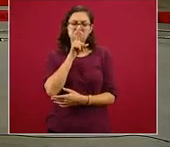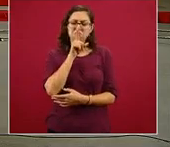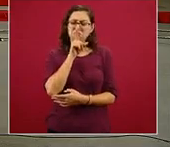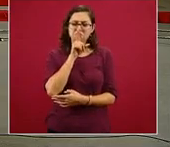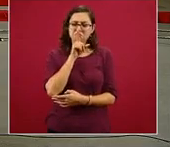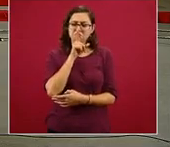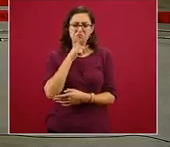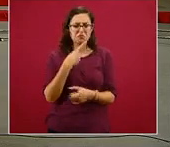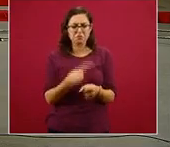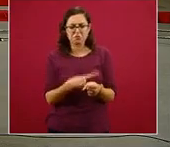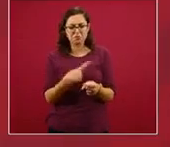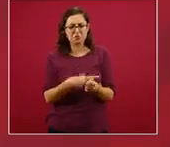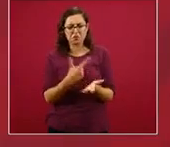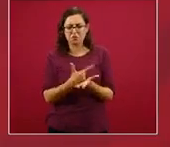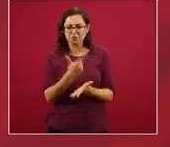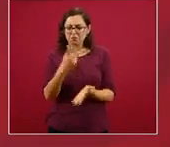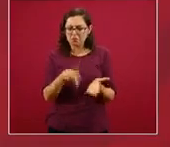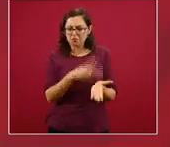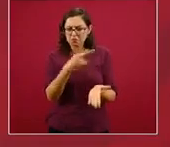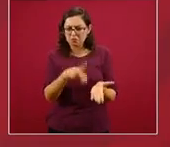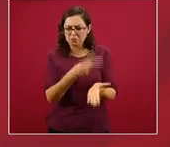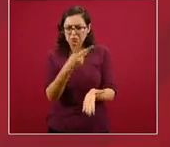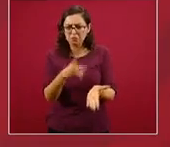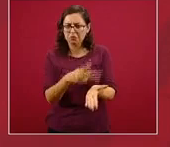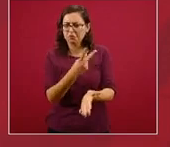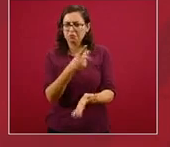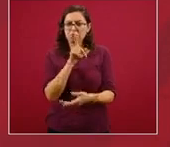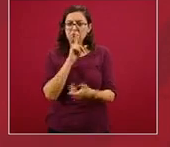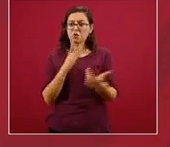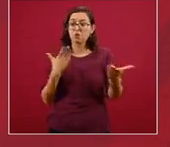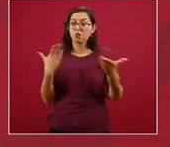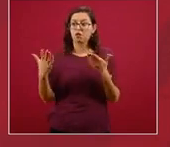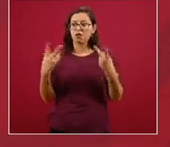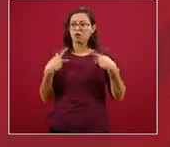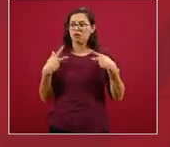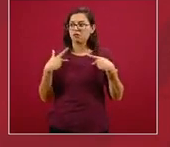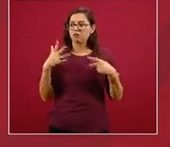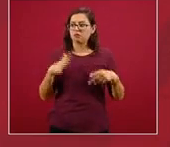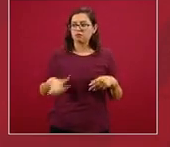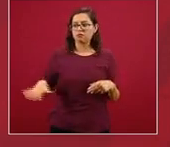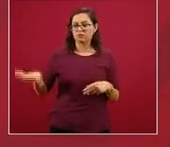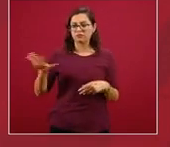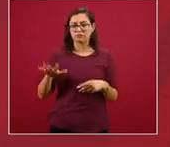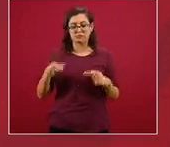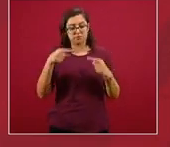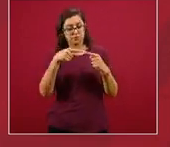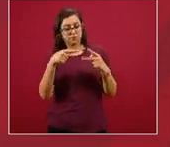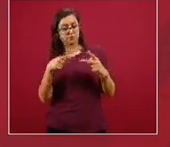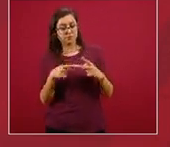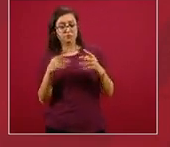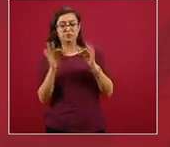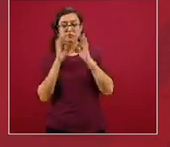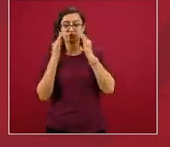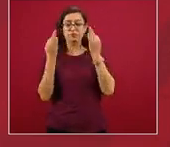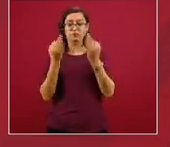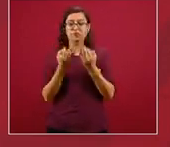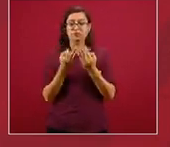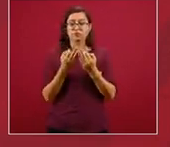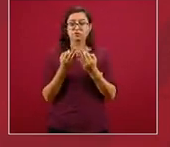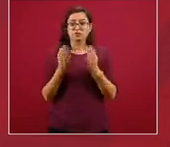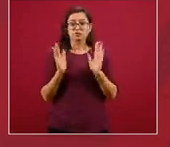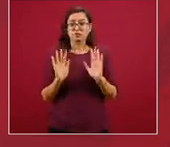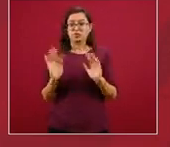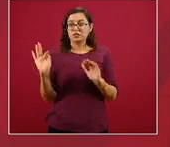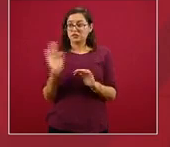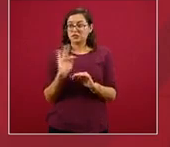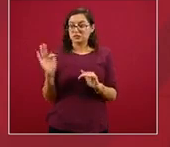de enfermar grave o fallecer en relación a la población en general. Si estos dos indicadores, por ejemplo, estuvieran por